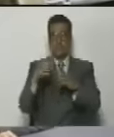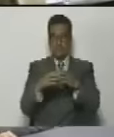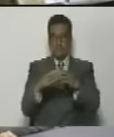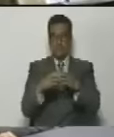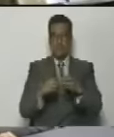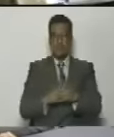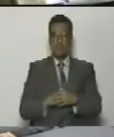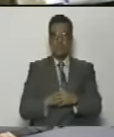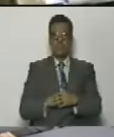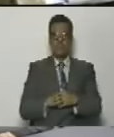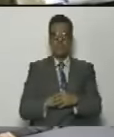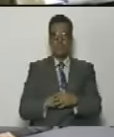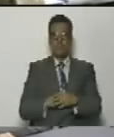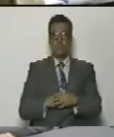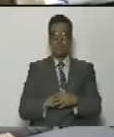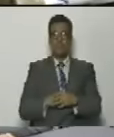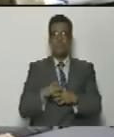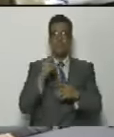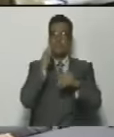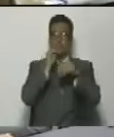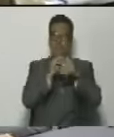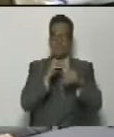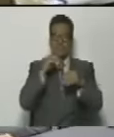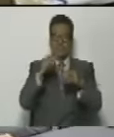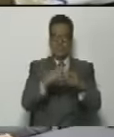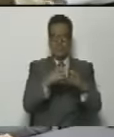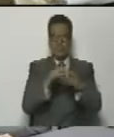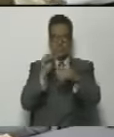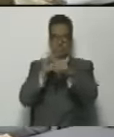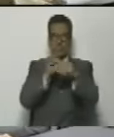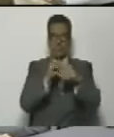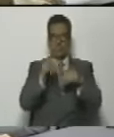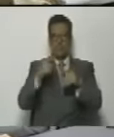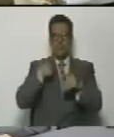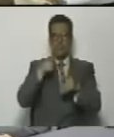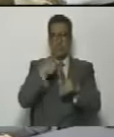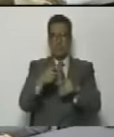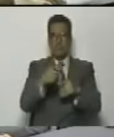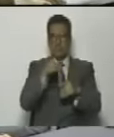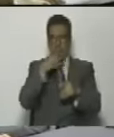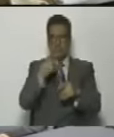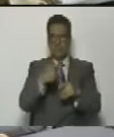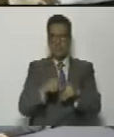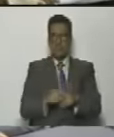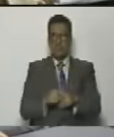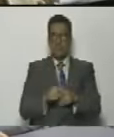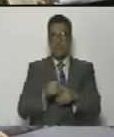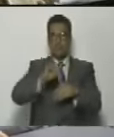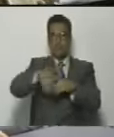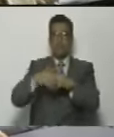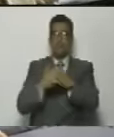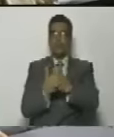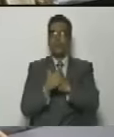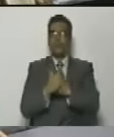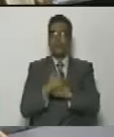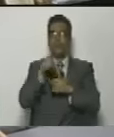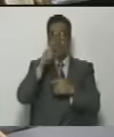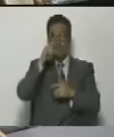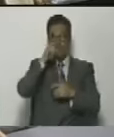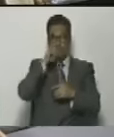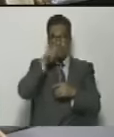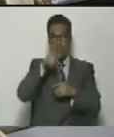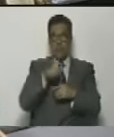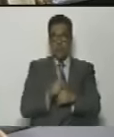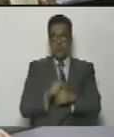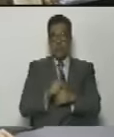reunión. ¿Y qué nos llama a esta reunión? Usted lo decía muy bien, señor presidente Jorge, que este año